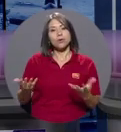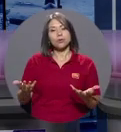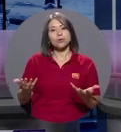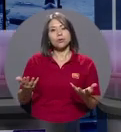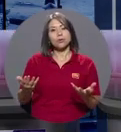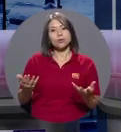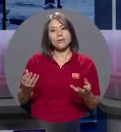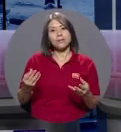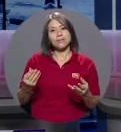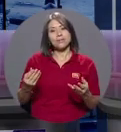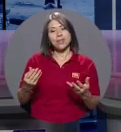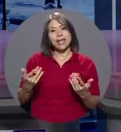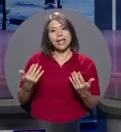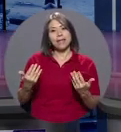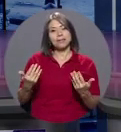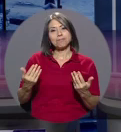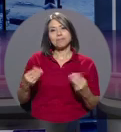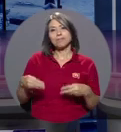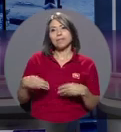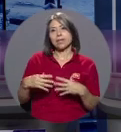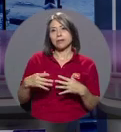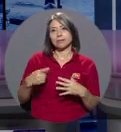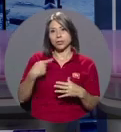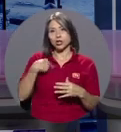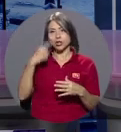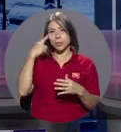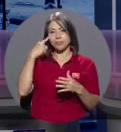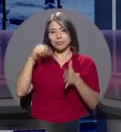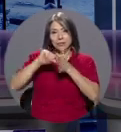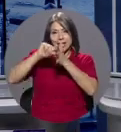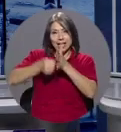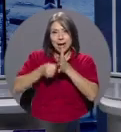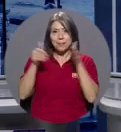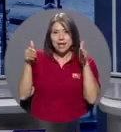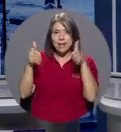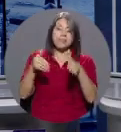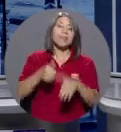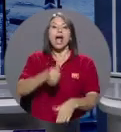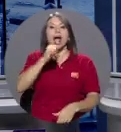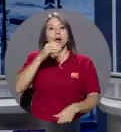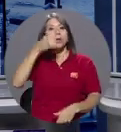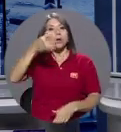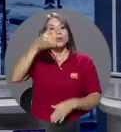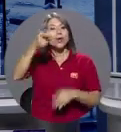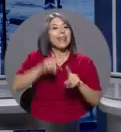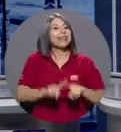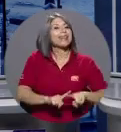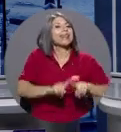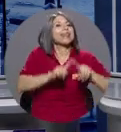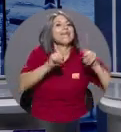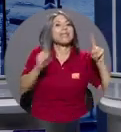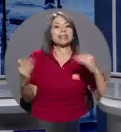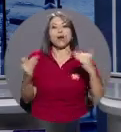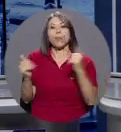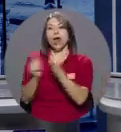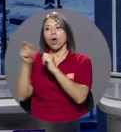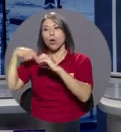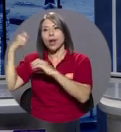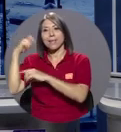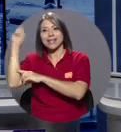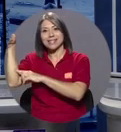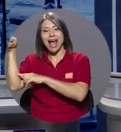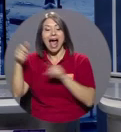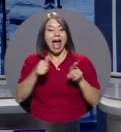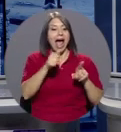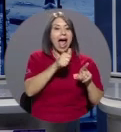podemos dar, y ahí voy a hacer hincapié a esto, la acuacultura tiene una ventaja a diferencia de la pesca, que la acuacultura